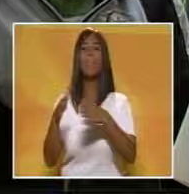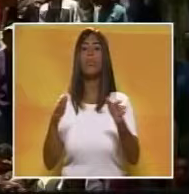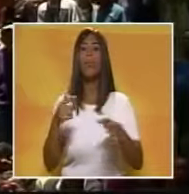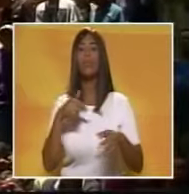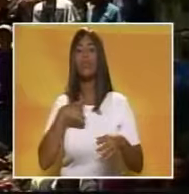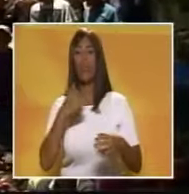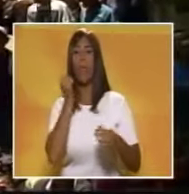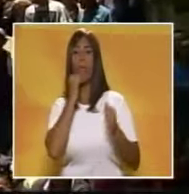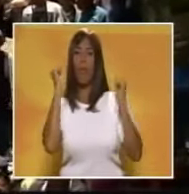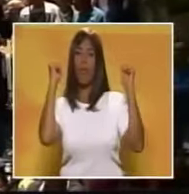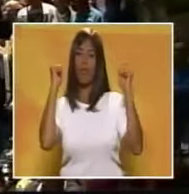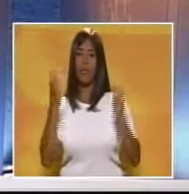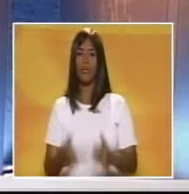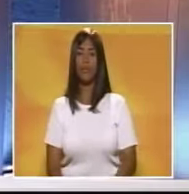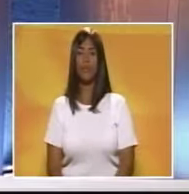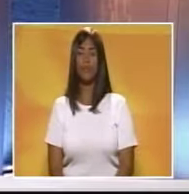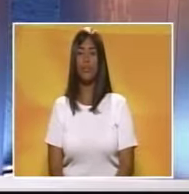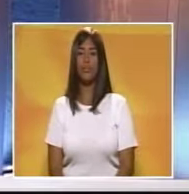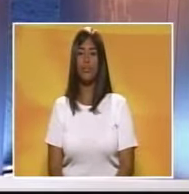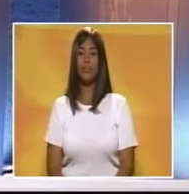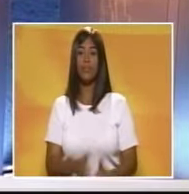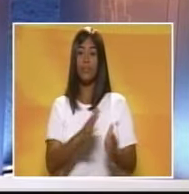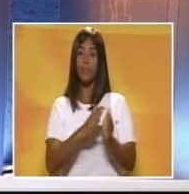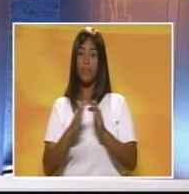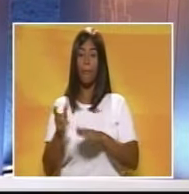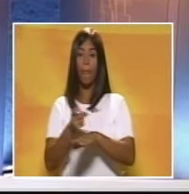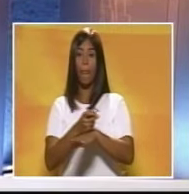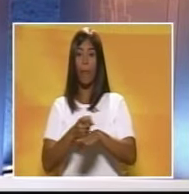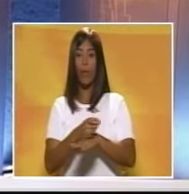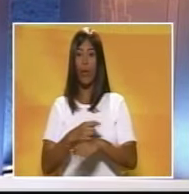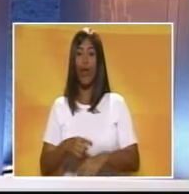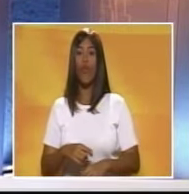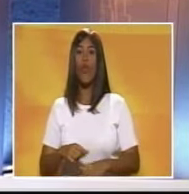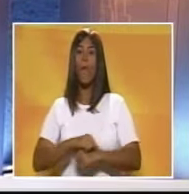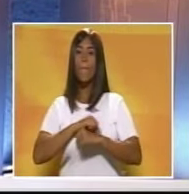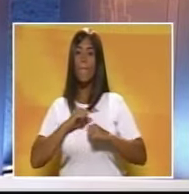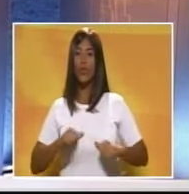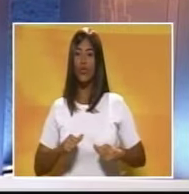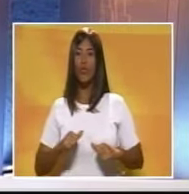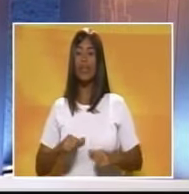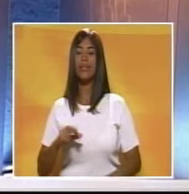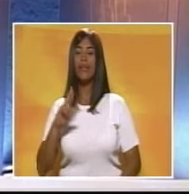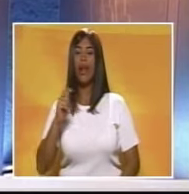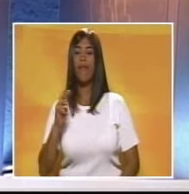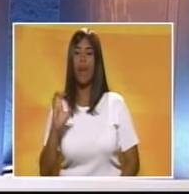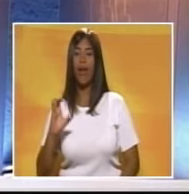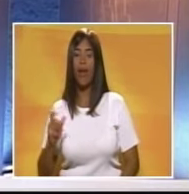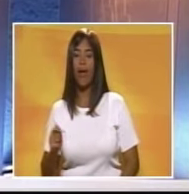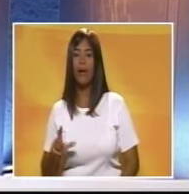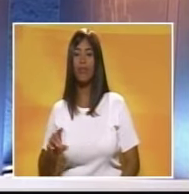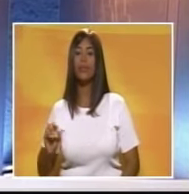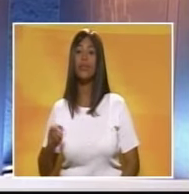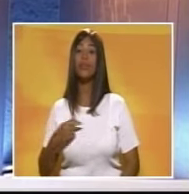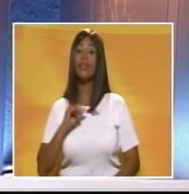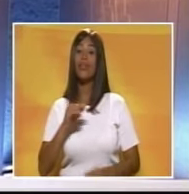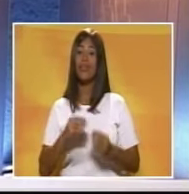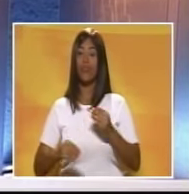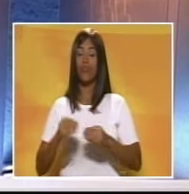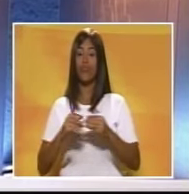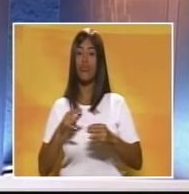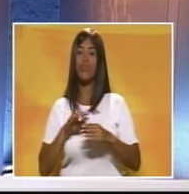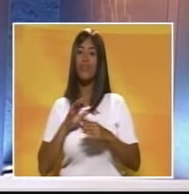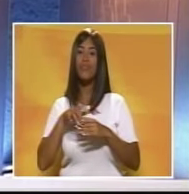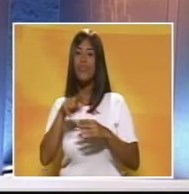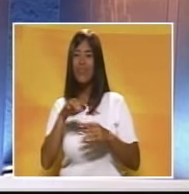realizaban sus reclamos. El gobernador del estado portugués, Rafael Calles, aseguró que la subestación Acarigua 2 cuenta con